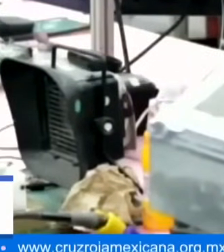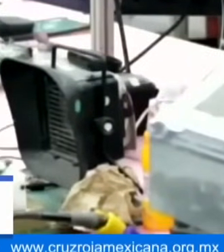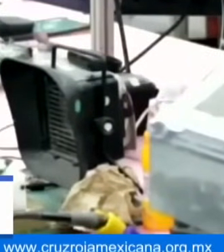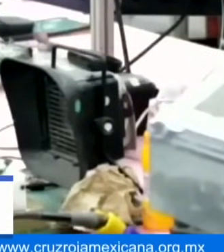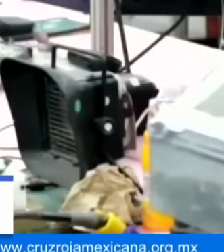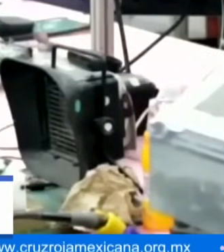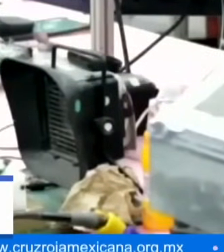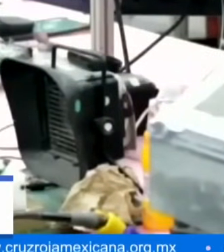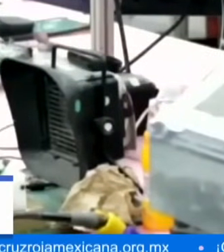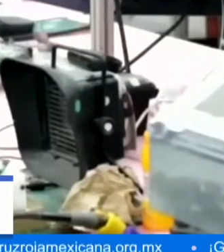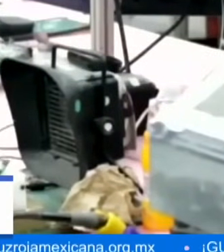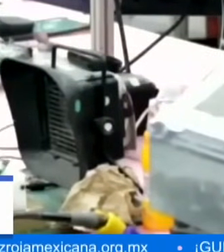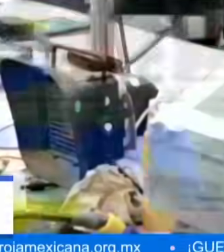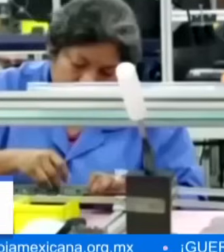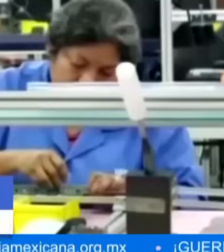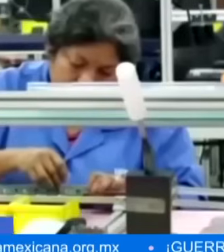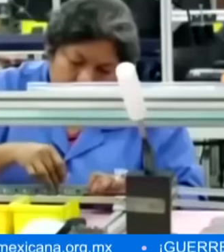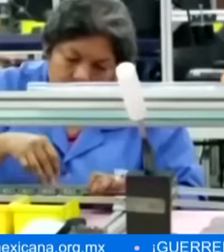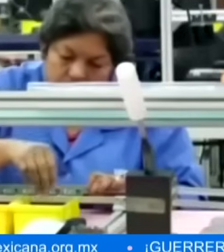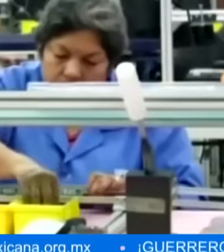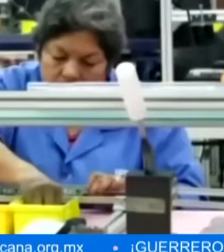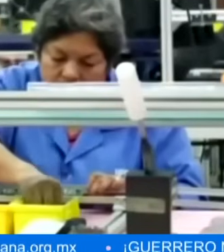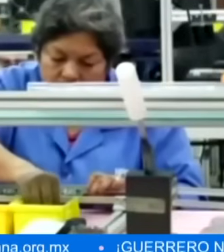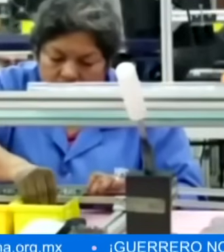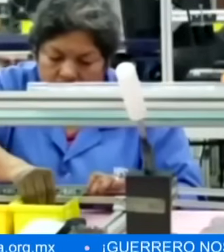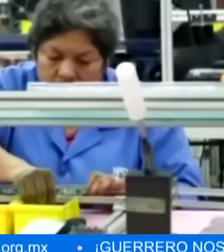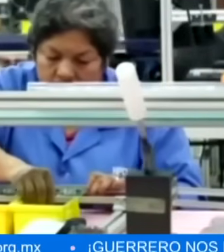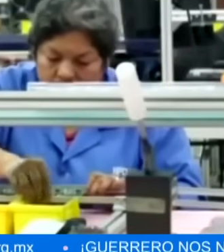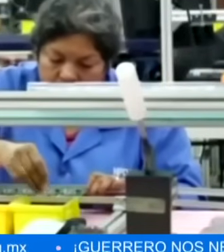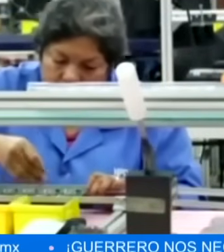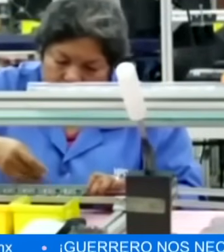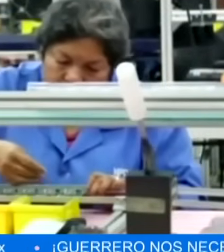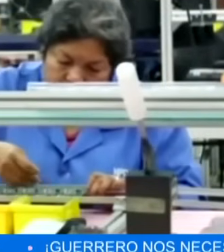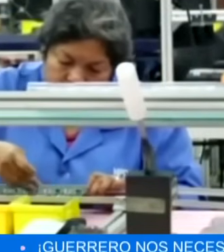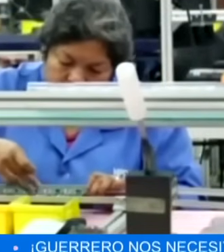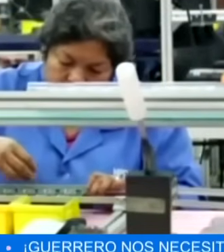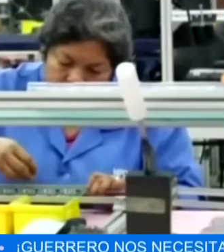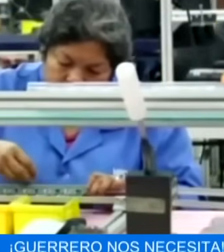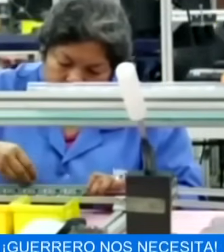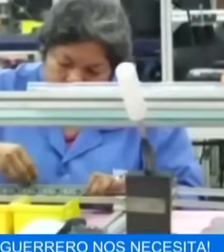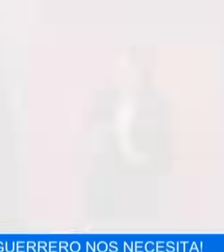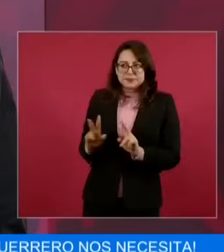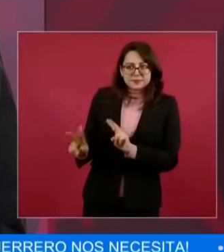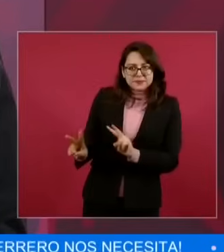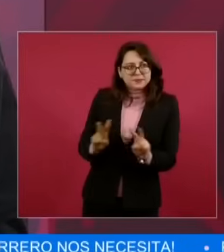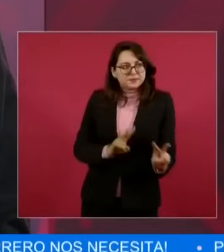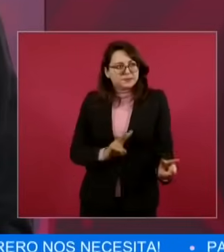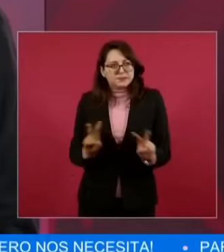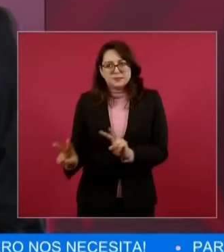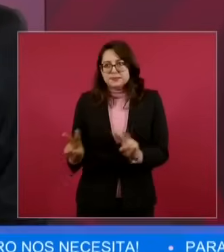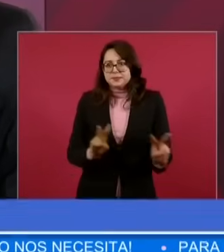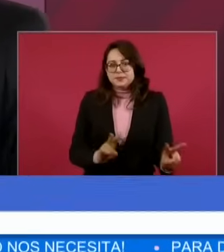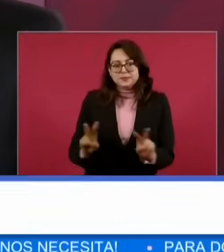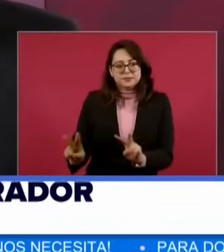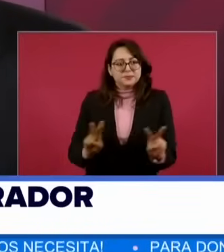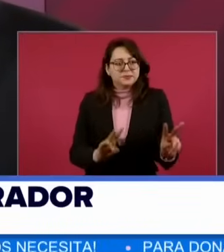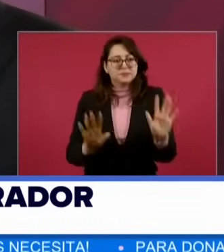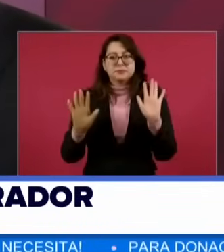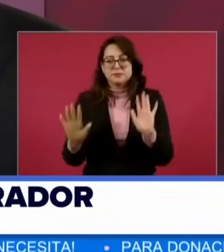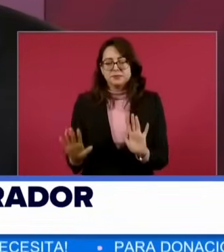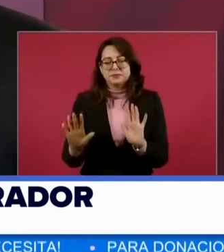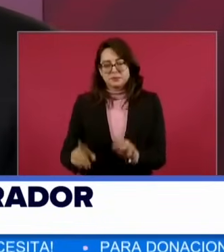congreso y que la resolución podría no ocurrir en este periodo legislativo todavía no